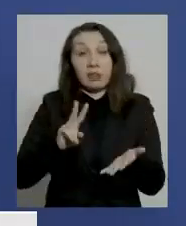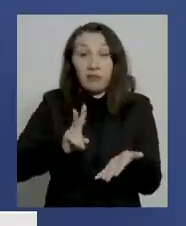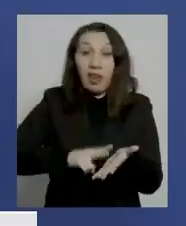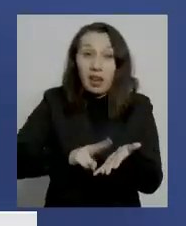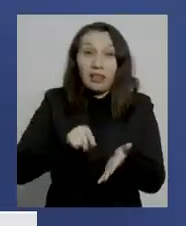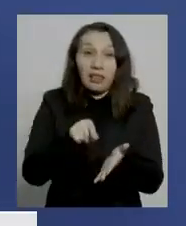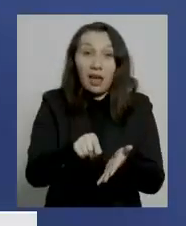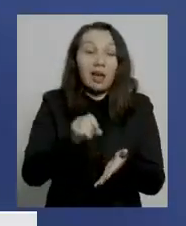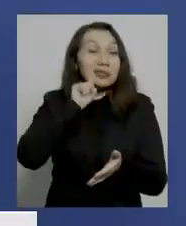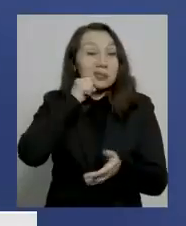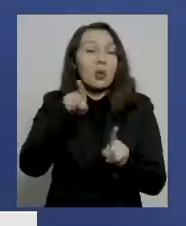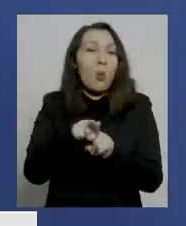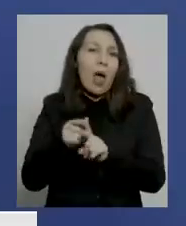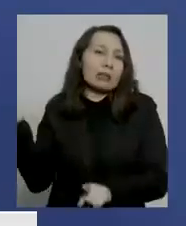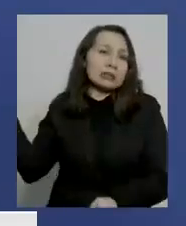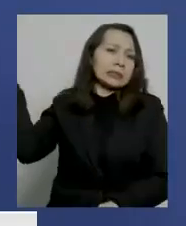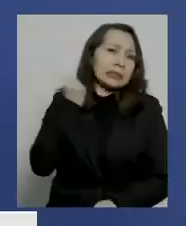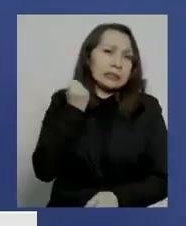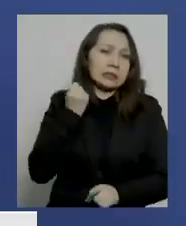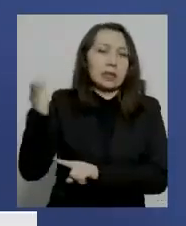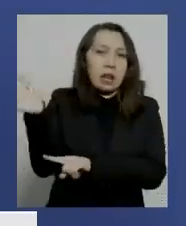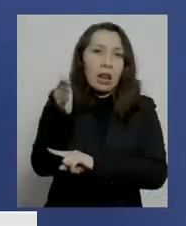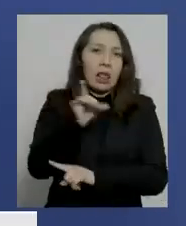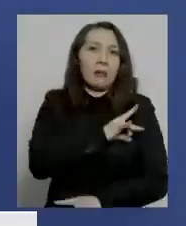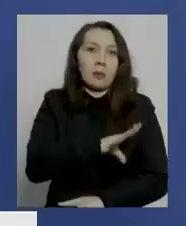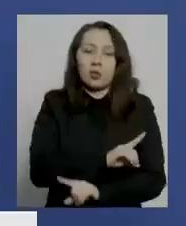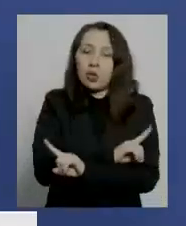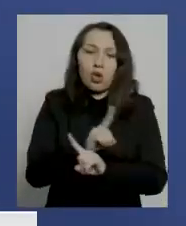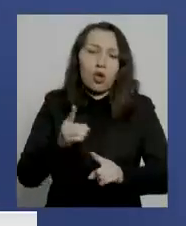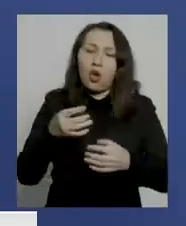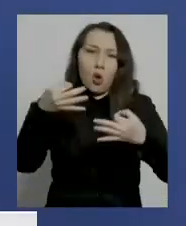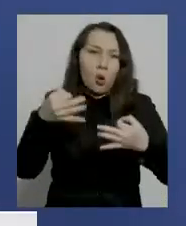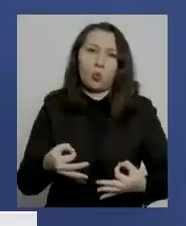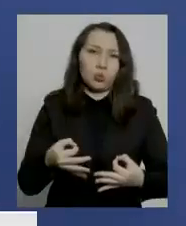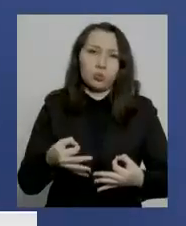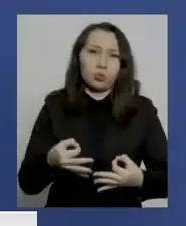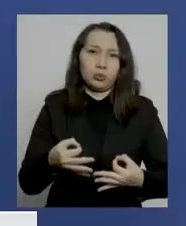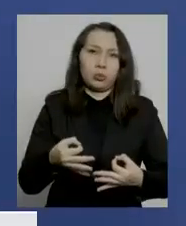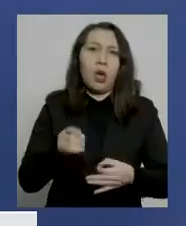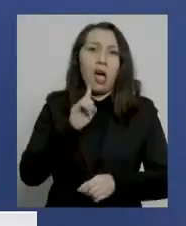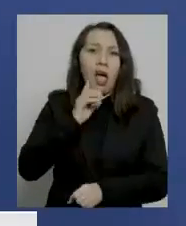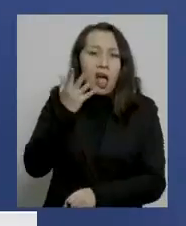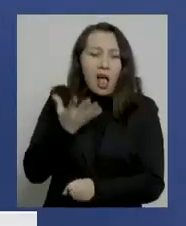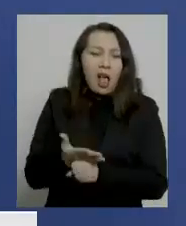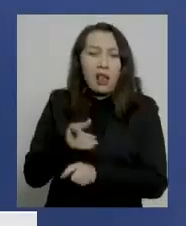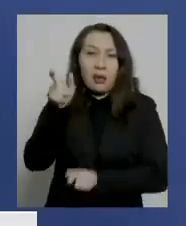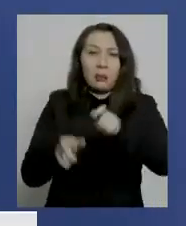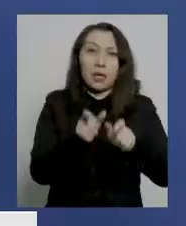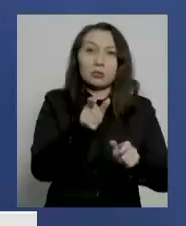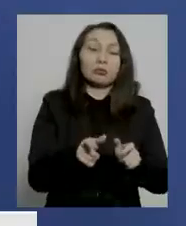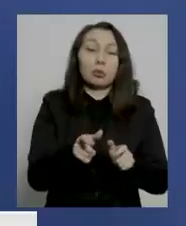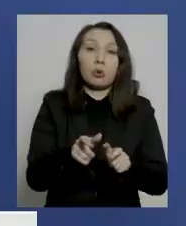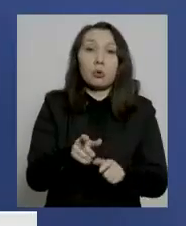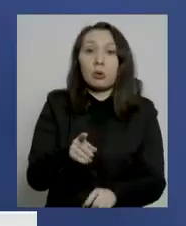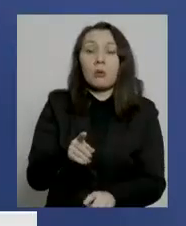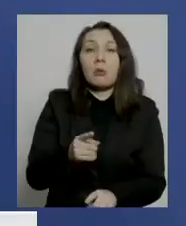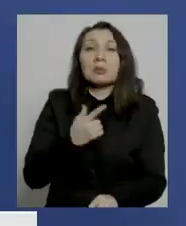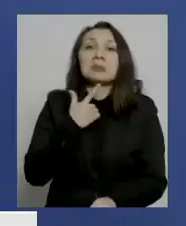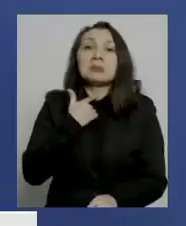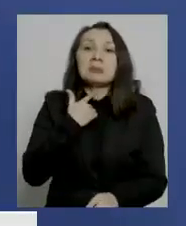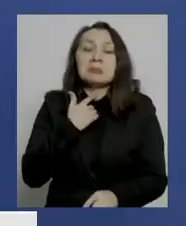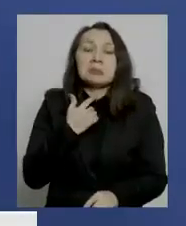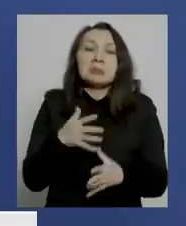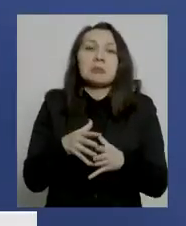literalmente están traicionando a la patria. No es justo que haya gente que por un